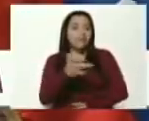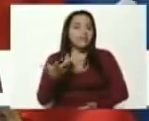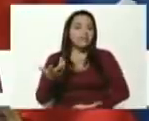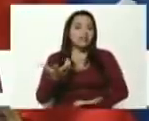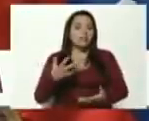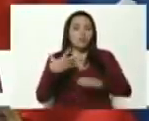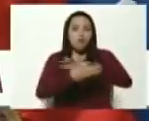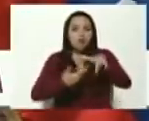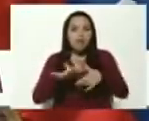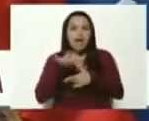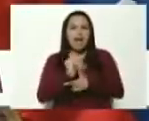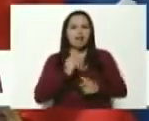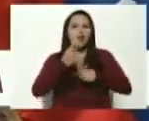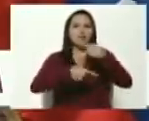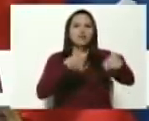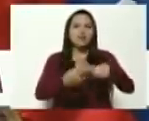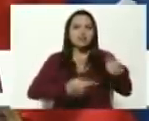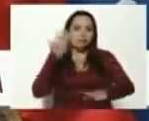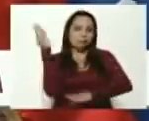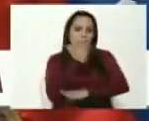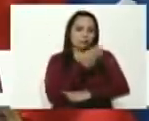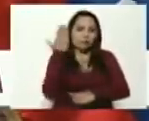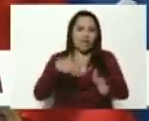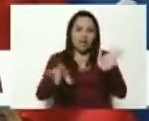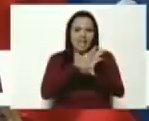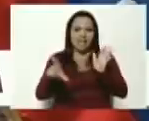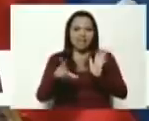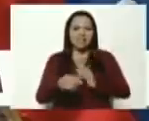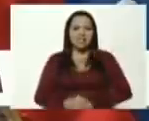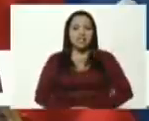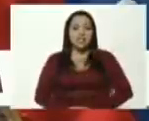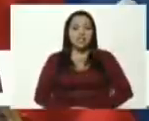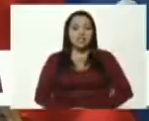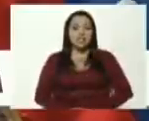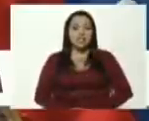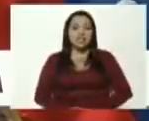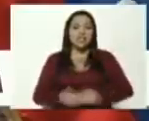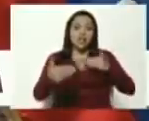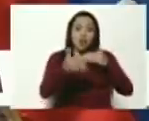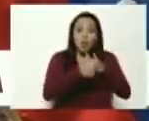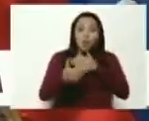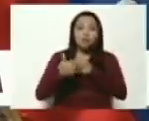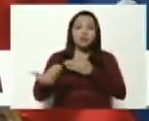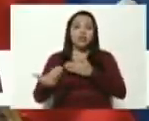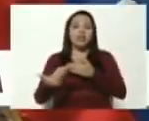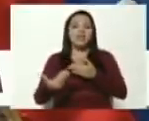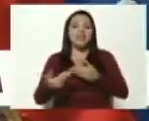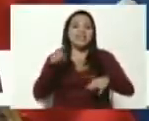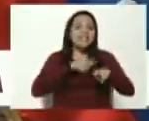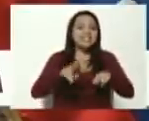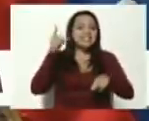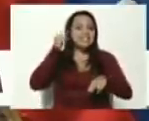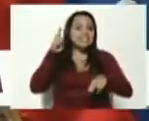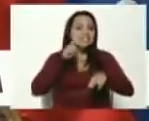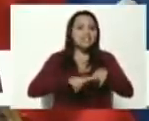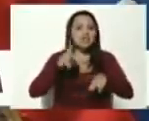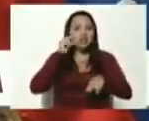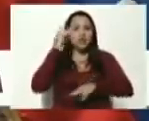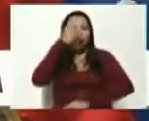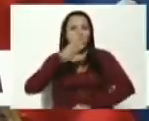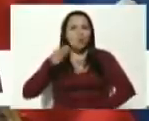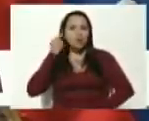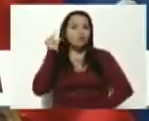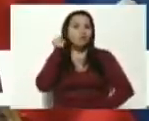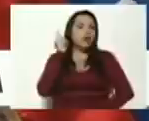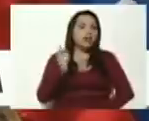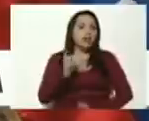implicaciones muy severas en contra particularmente de niños, niñas, adolescentes, mujeres, sectores vulnerables